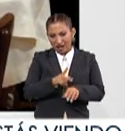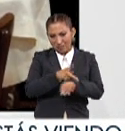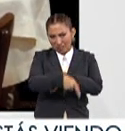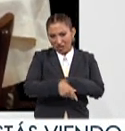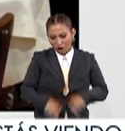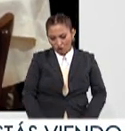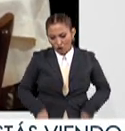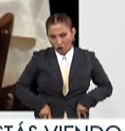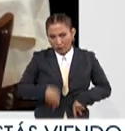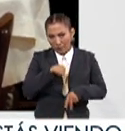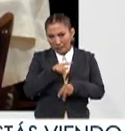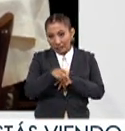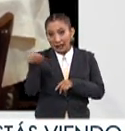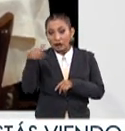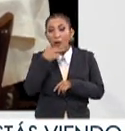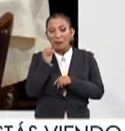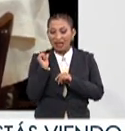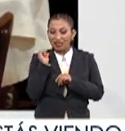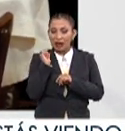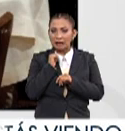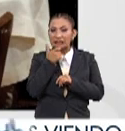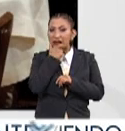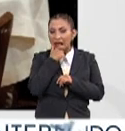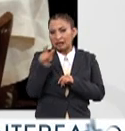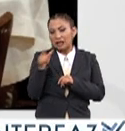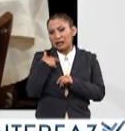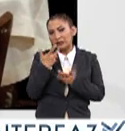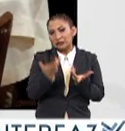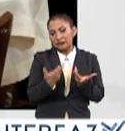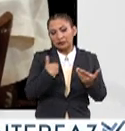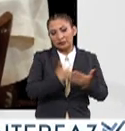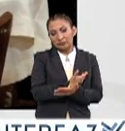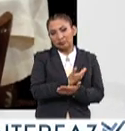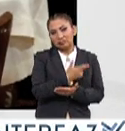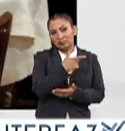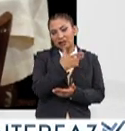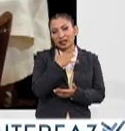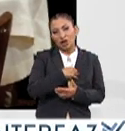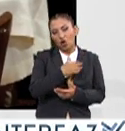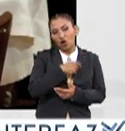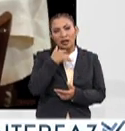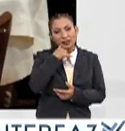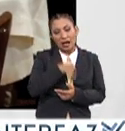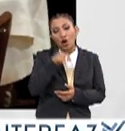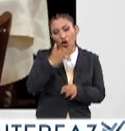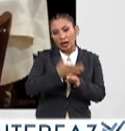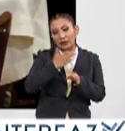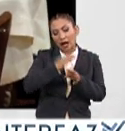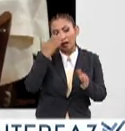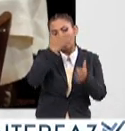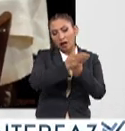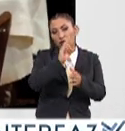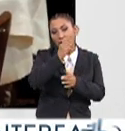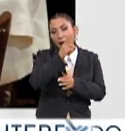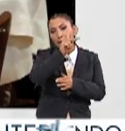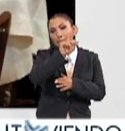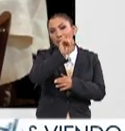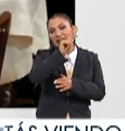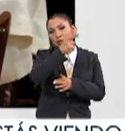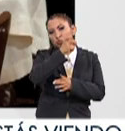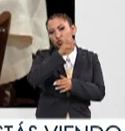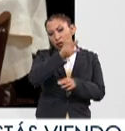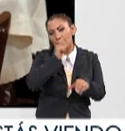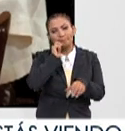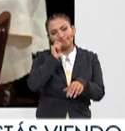Dario Viñali es inglés, es londinense, aunque es hijo de italianos. Y está actualmente en la Universidad de Pittsburgh. Él es un amigo